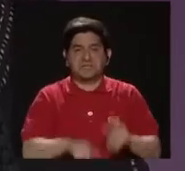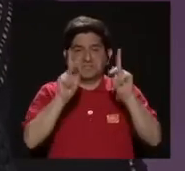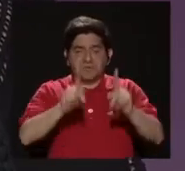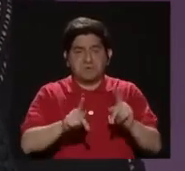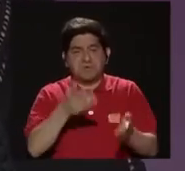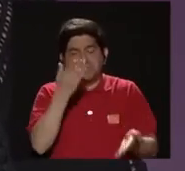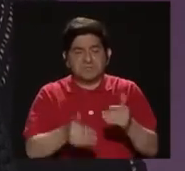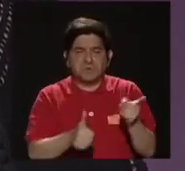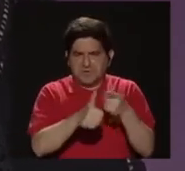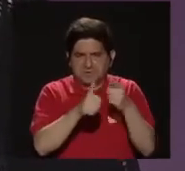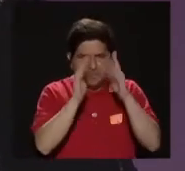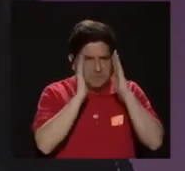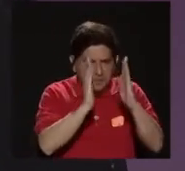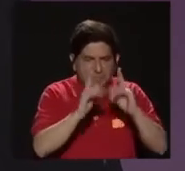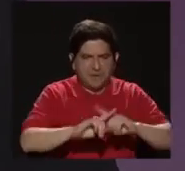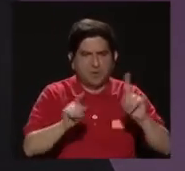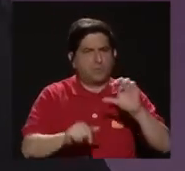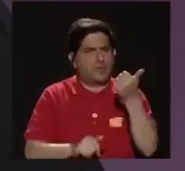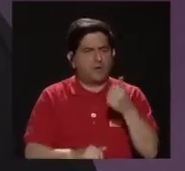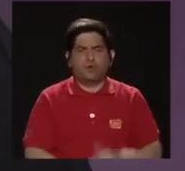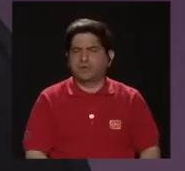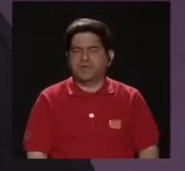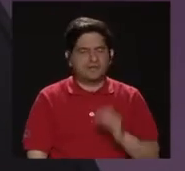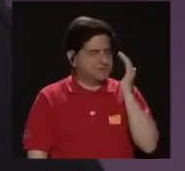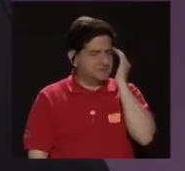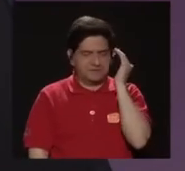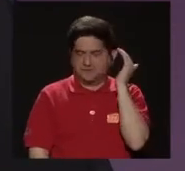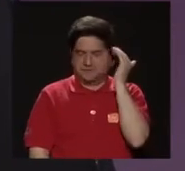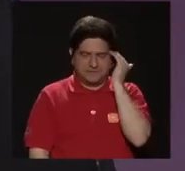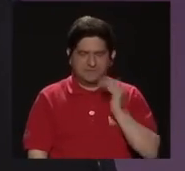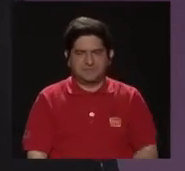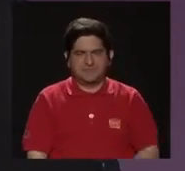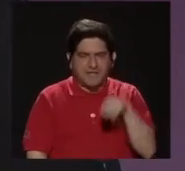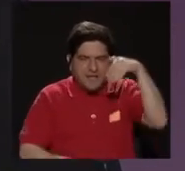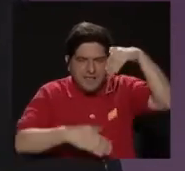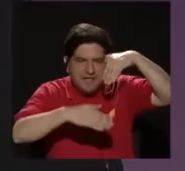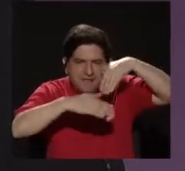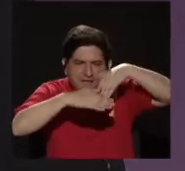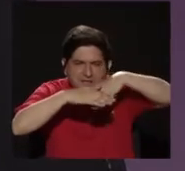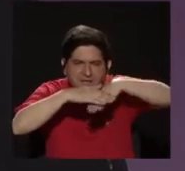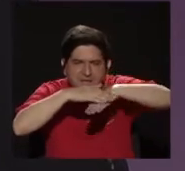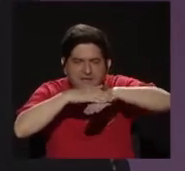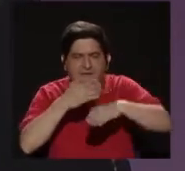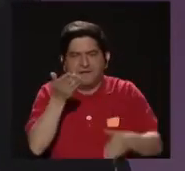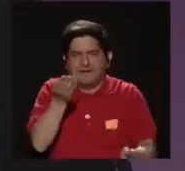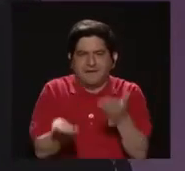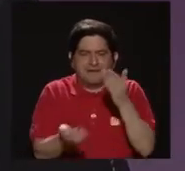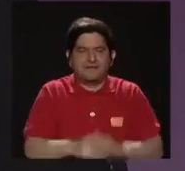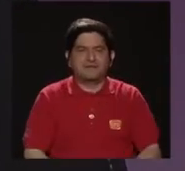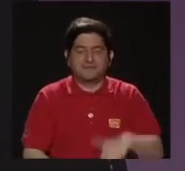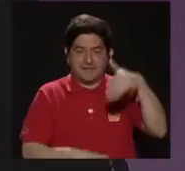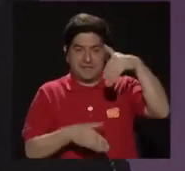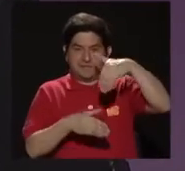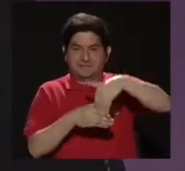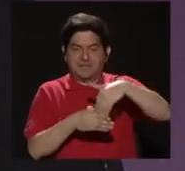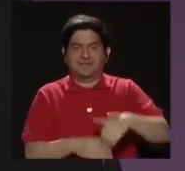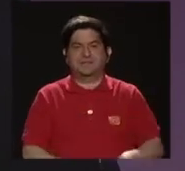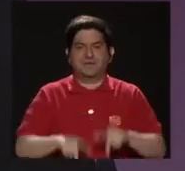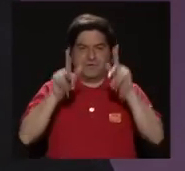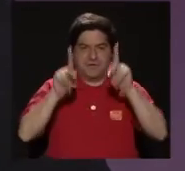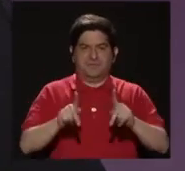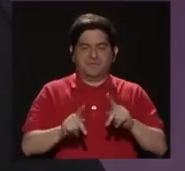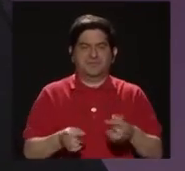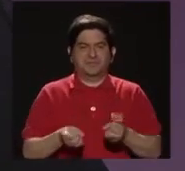se va, pero hay una serie de otras capas que son inconscientes, que van entrando en el alma del espectador sin que el